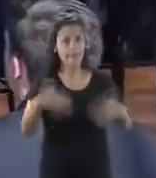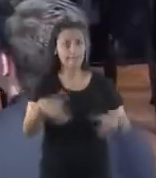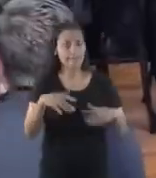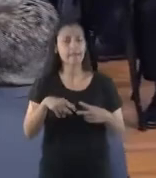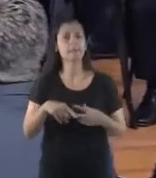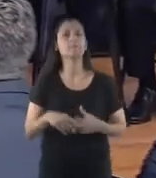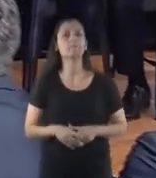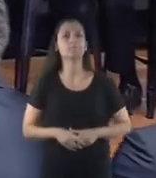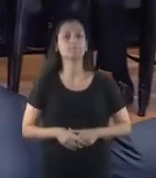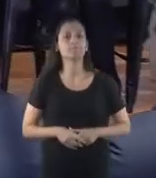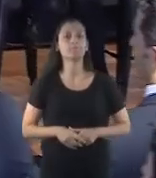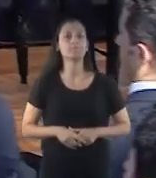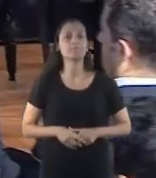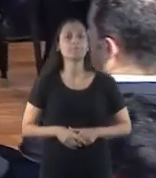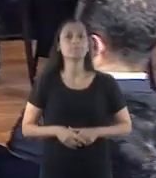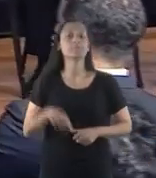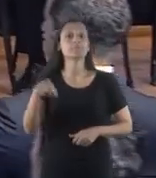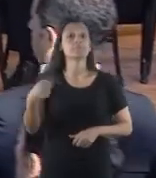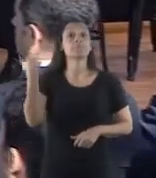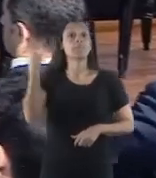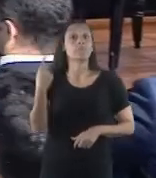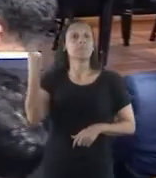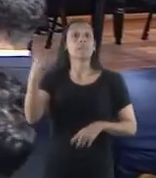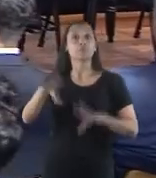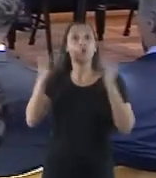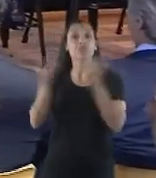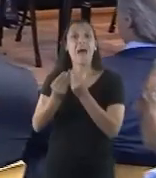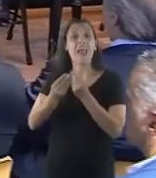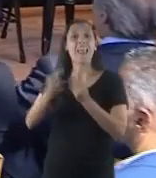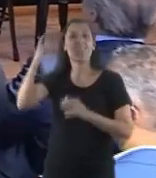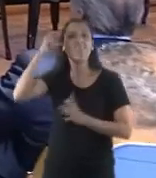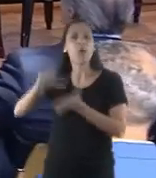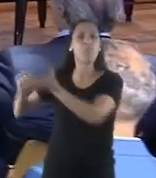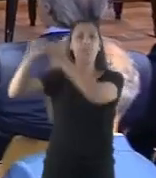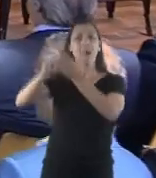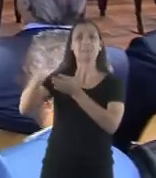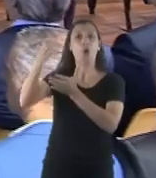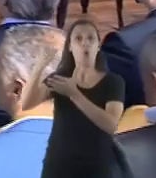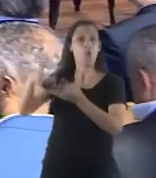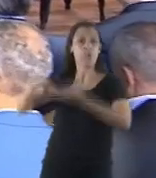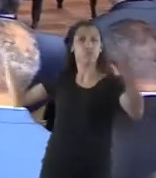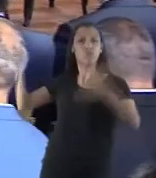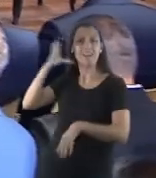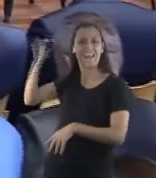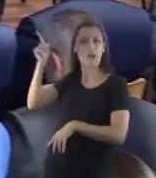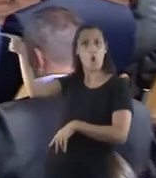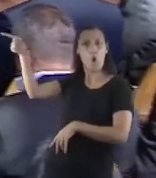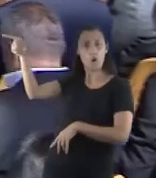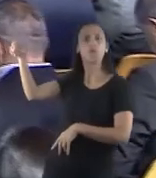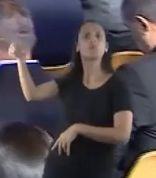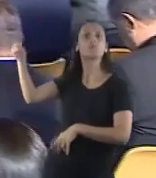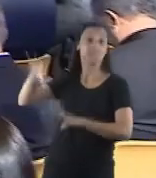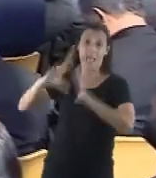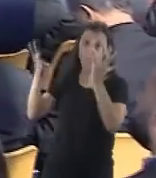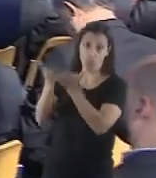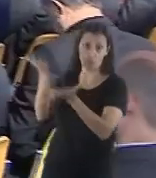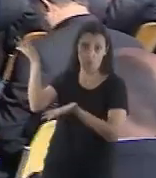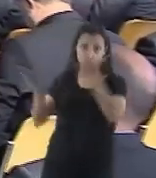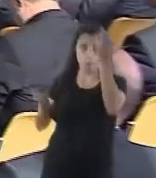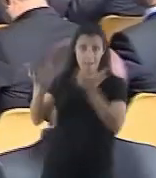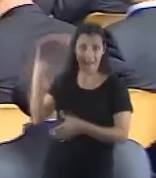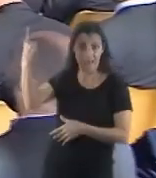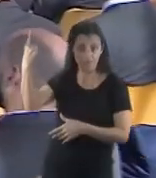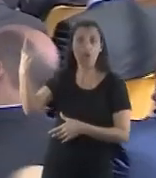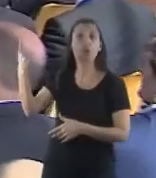teniendo uno de los 10 países más grandes en superficie del mundo, el